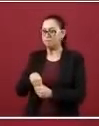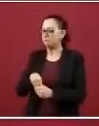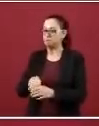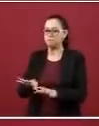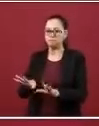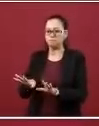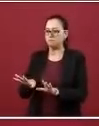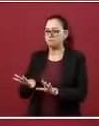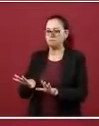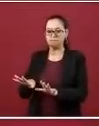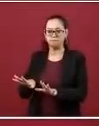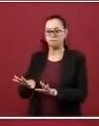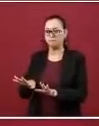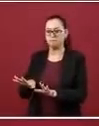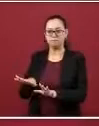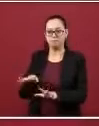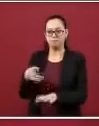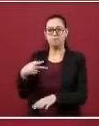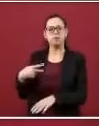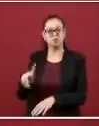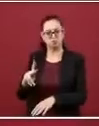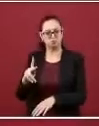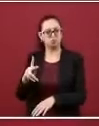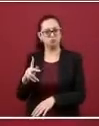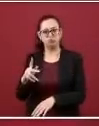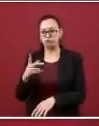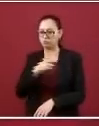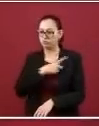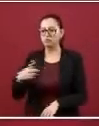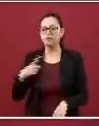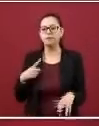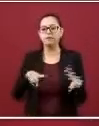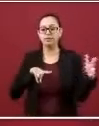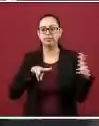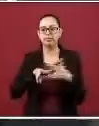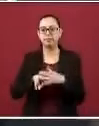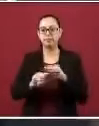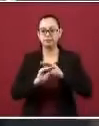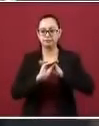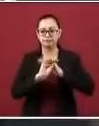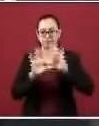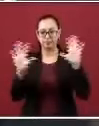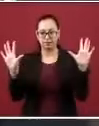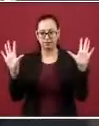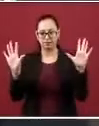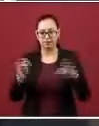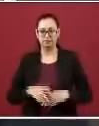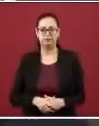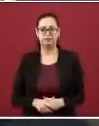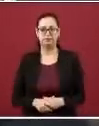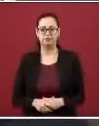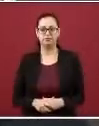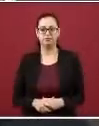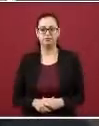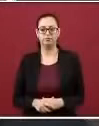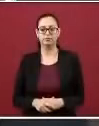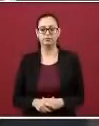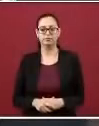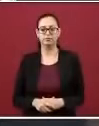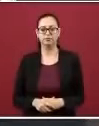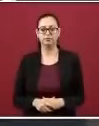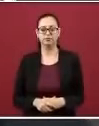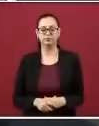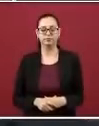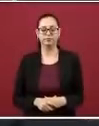la impugnación por la aplicación de la Ley Federal de Remuneraciones de los Servidores Públicos, no se modificará el plan que reduce